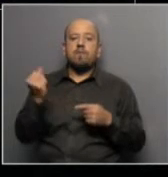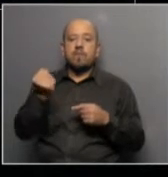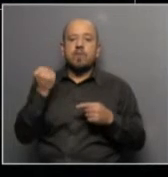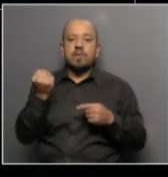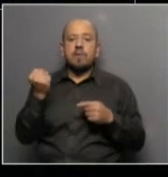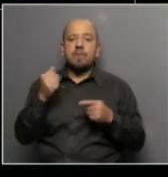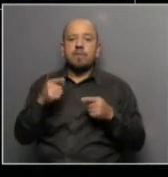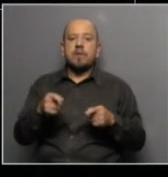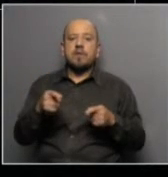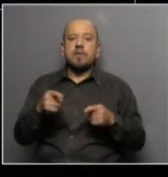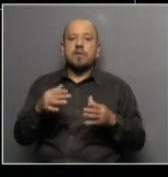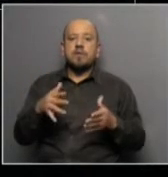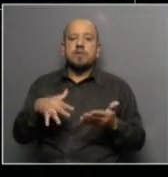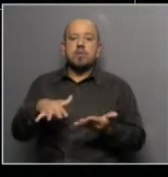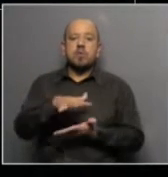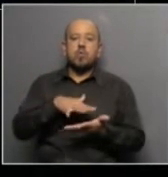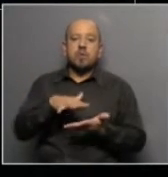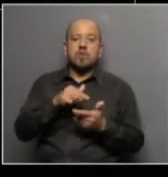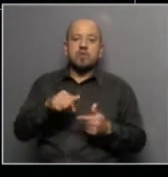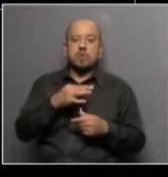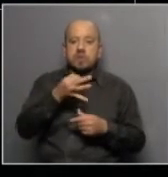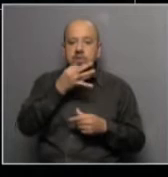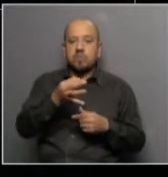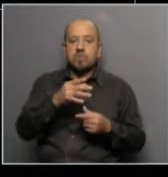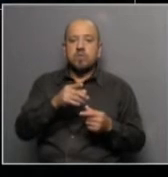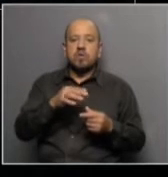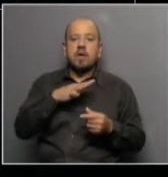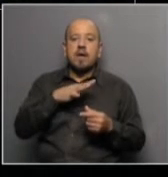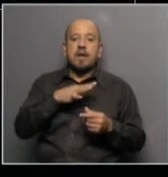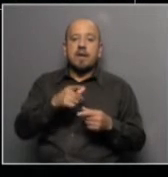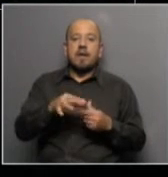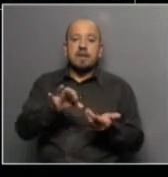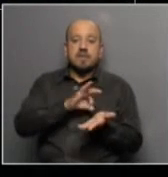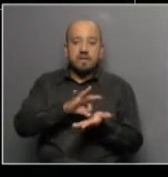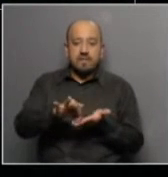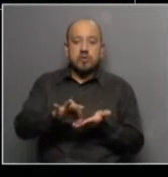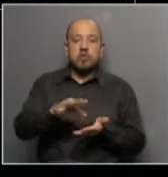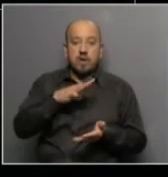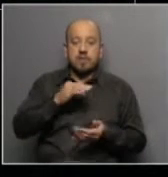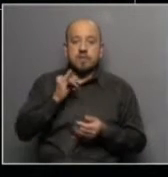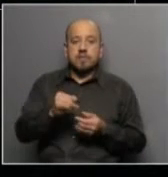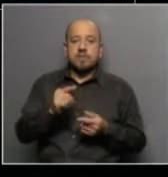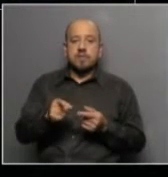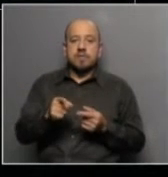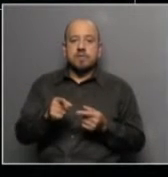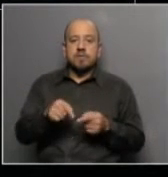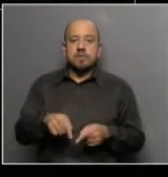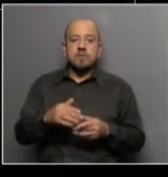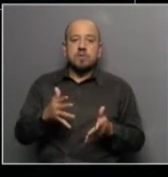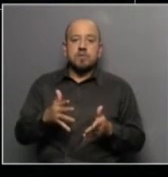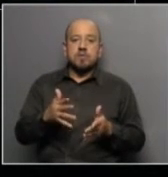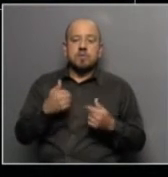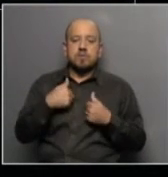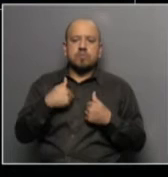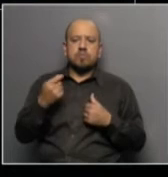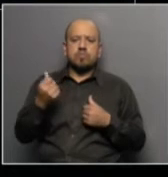pero fundamentalmente es una cartera de tierra en áreas que son servidas, que nosotros le llamamos servidas, o sea, que están dotados de servicios, de esto que mencionamos, que nos resulta